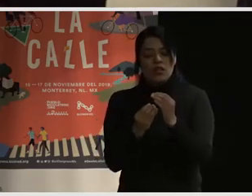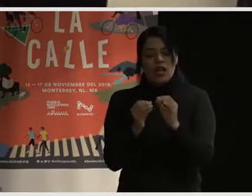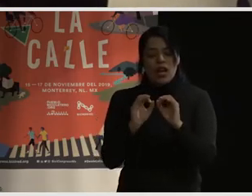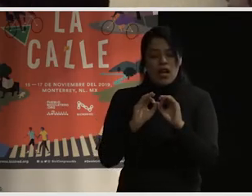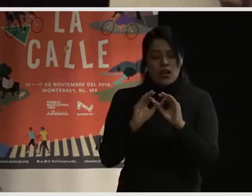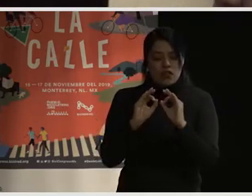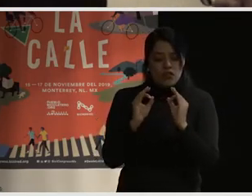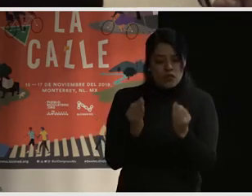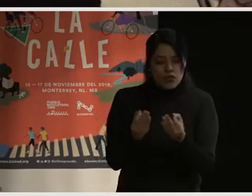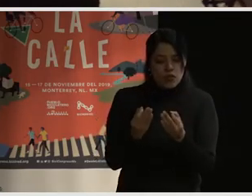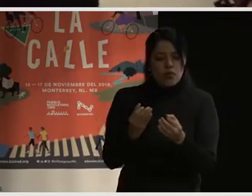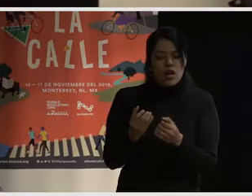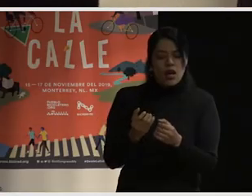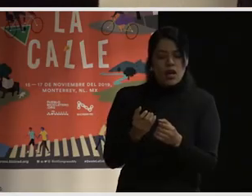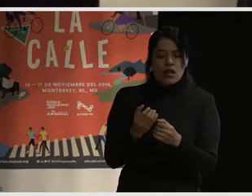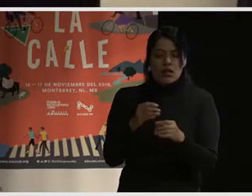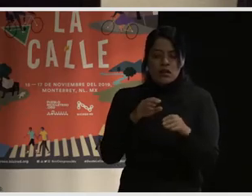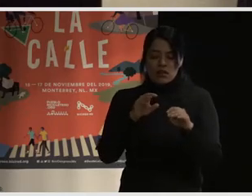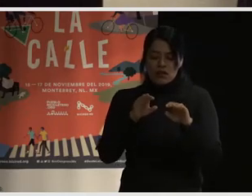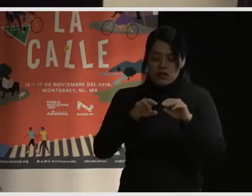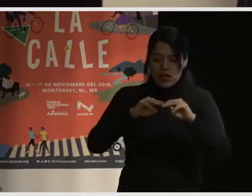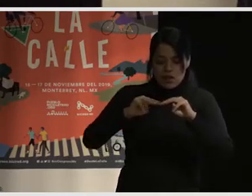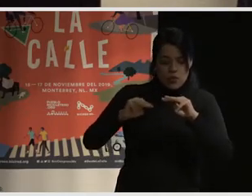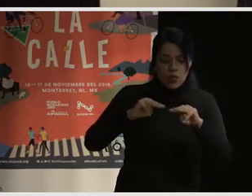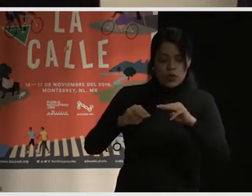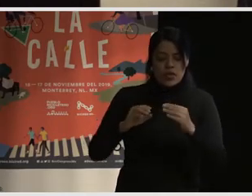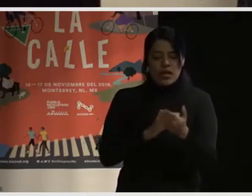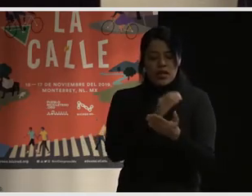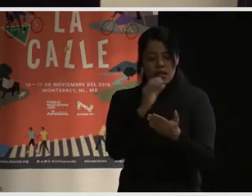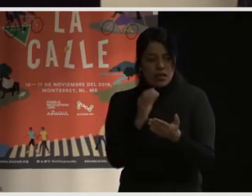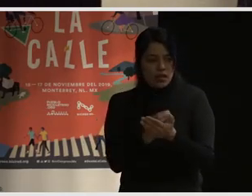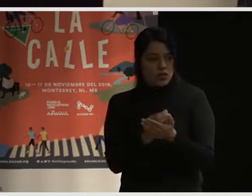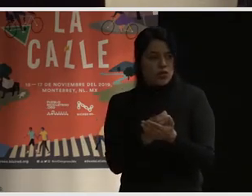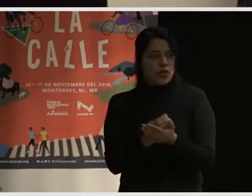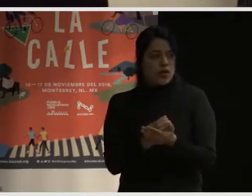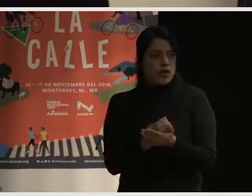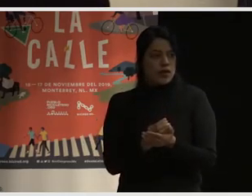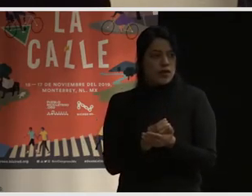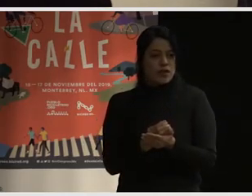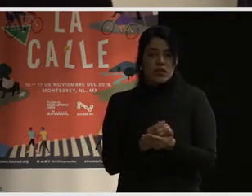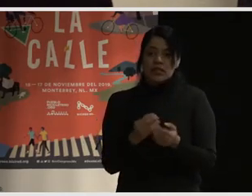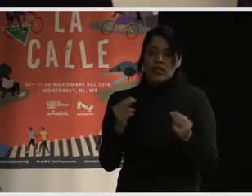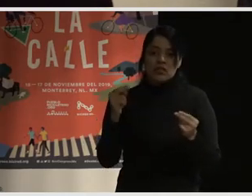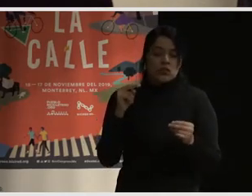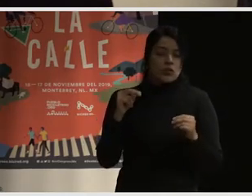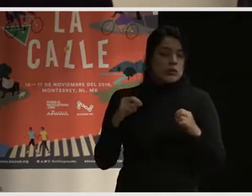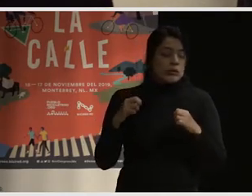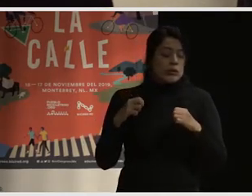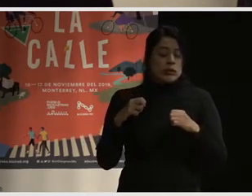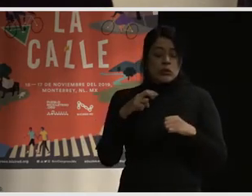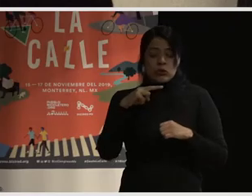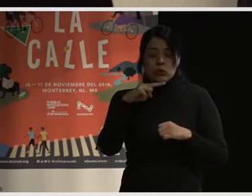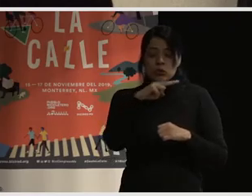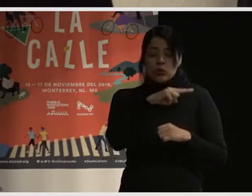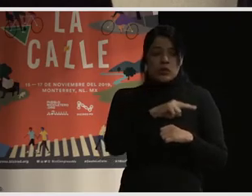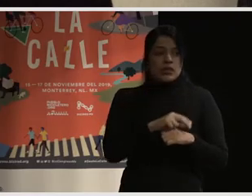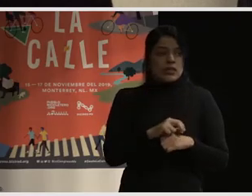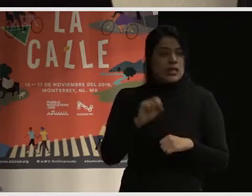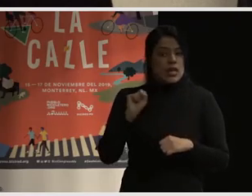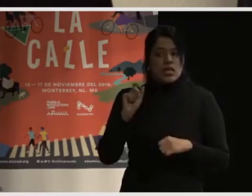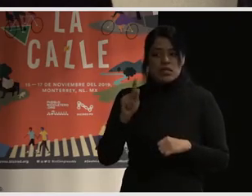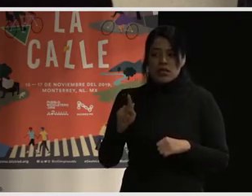para adoptar las medidas de movilidad en la ciudad que es cosas son urgentes de usar tenemos o sea en en san